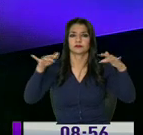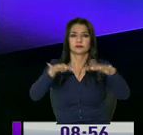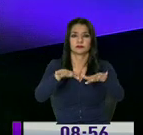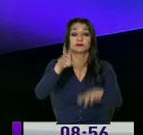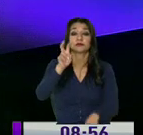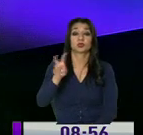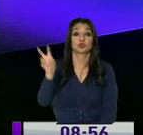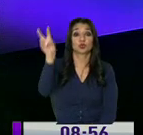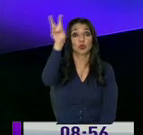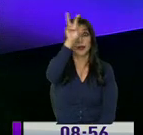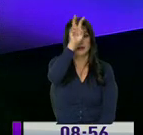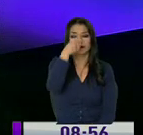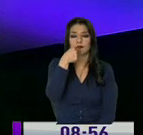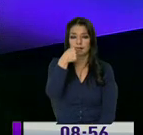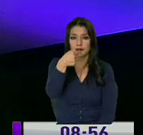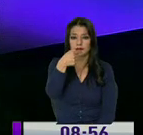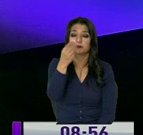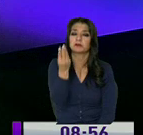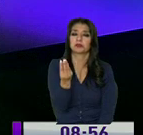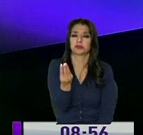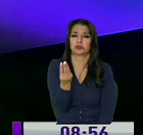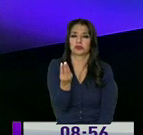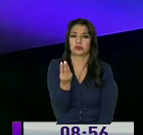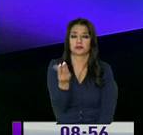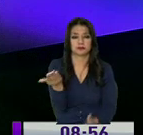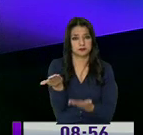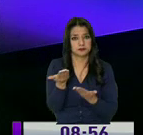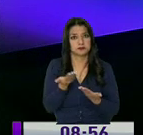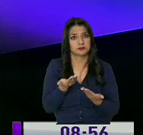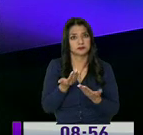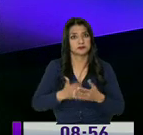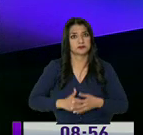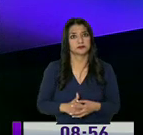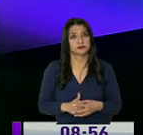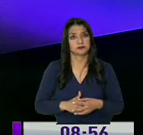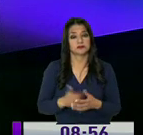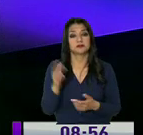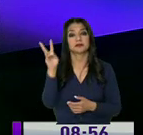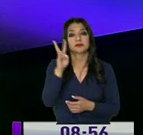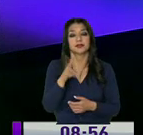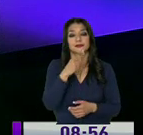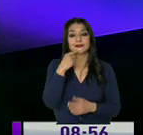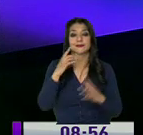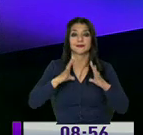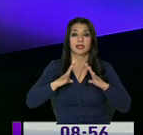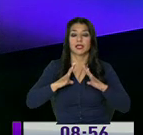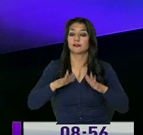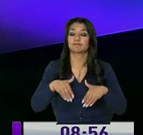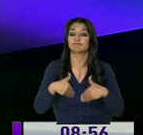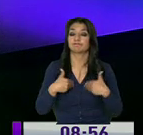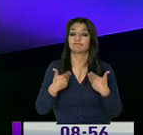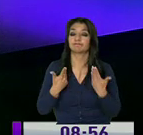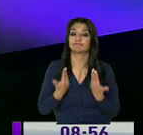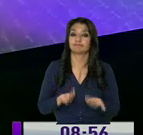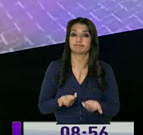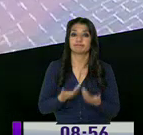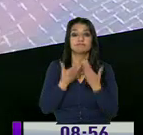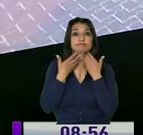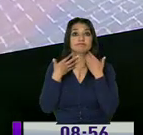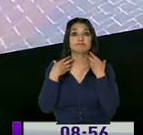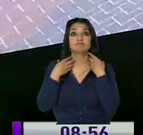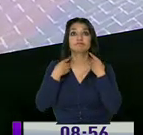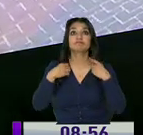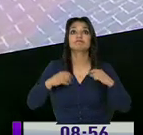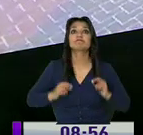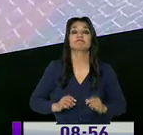nos ha hablado internamente, es muy poca. Así que, Darwin, cuéntenos, en este día viernes de feriado, adelante, ¿cuáles son esas informaciones? Compañeros,